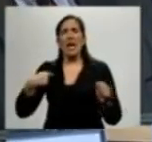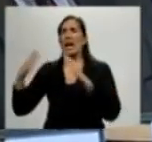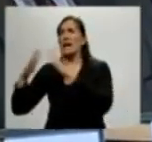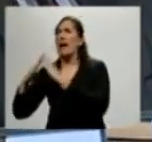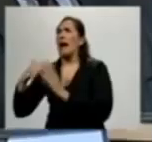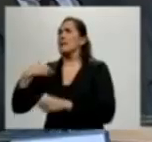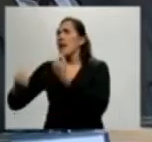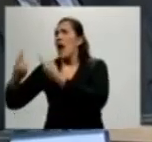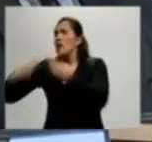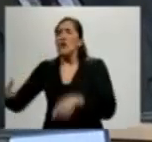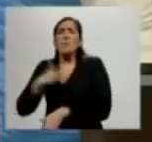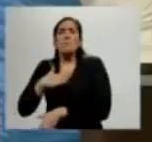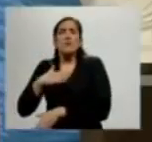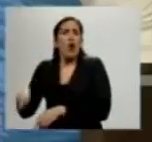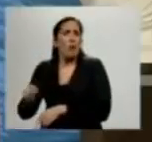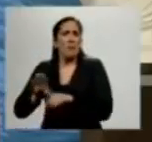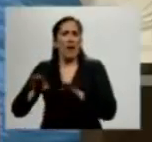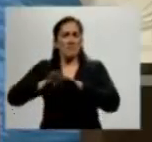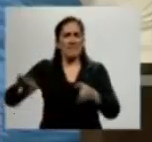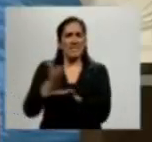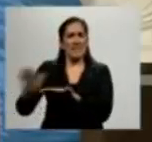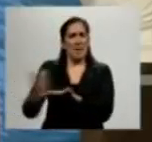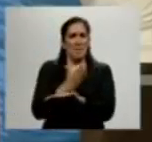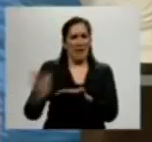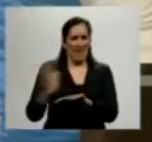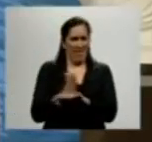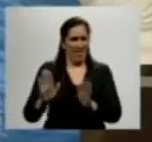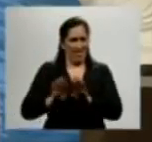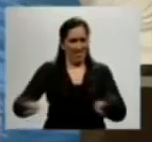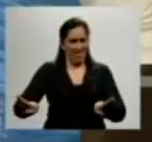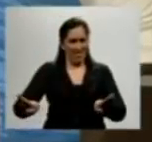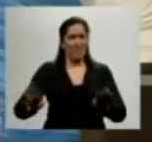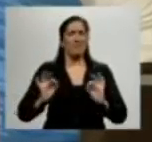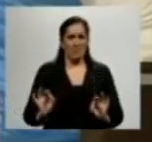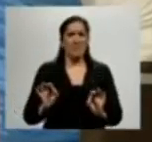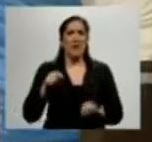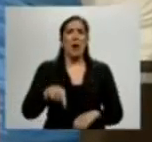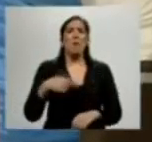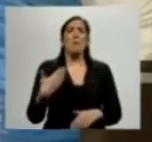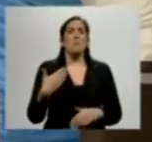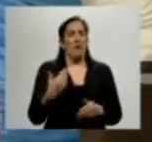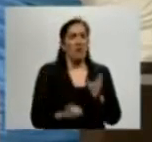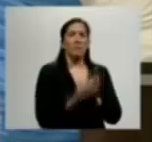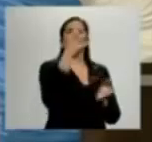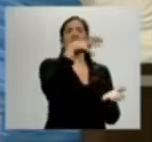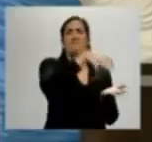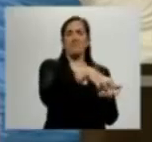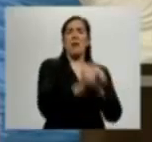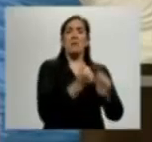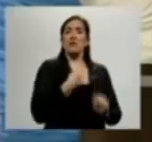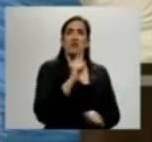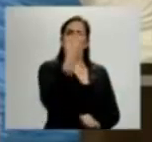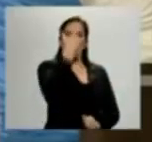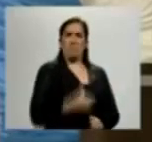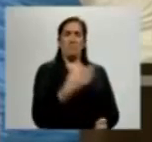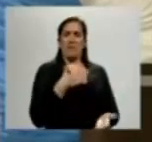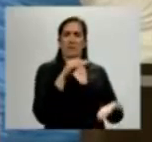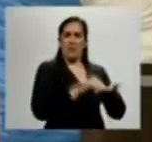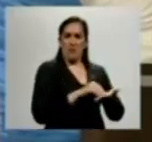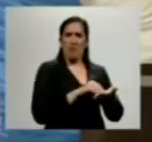solamente quede comprometido lo que afecta a la sociedad para ser conformada. Es un instrumento de